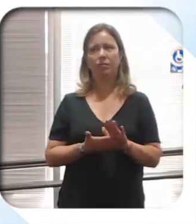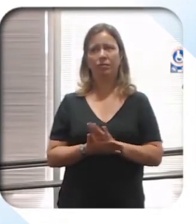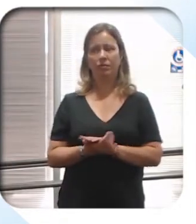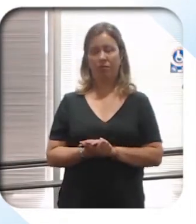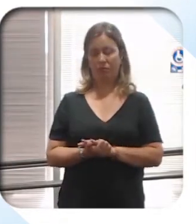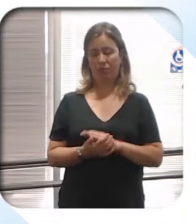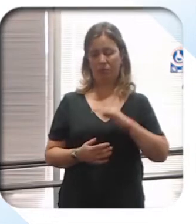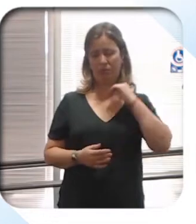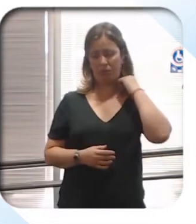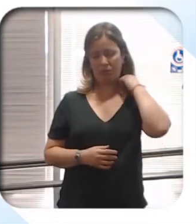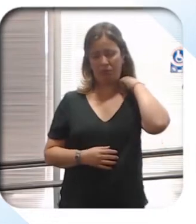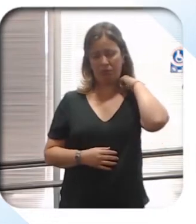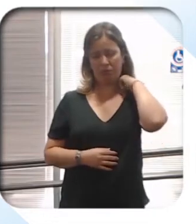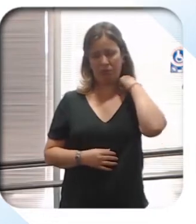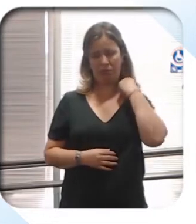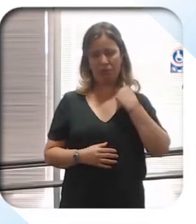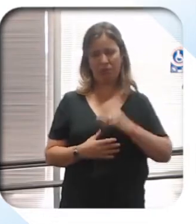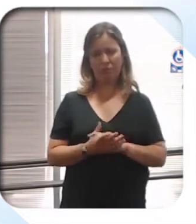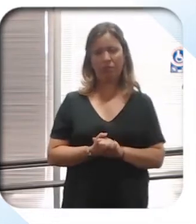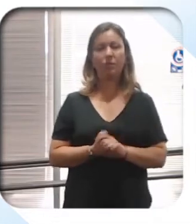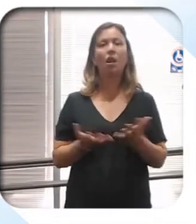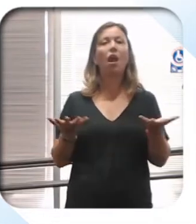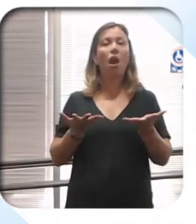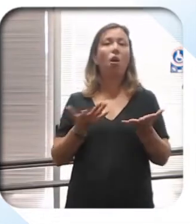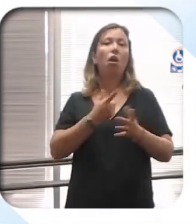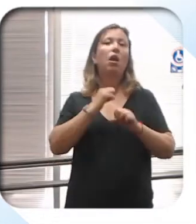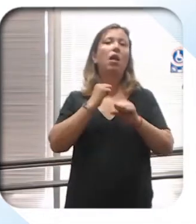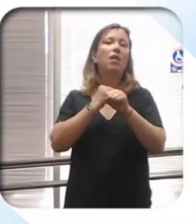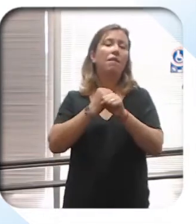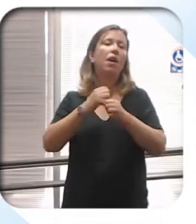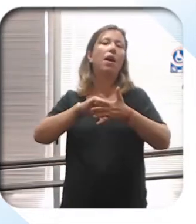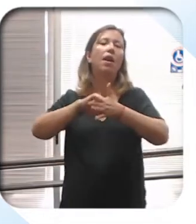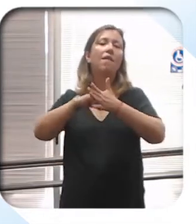diversidad funcional. Actualmente